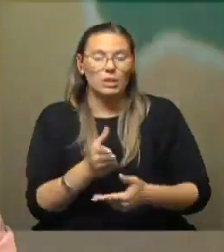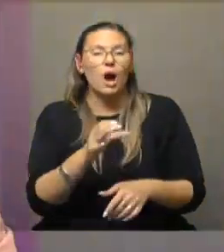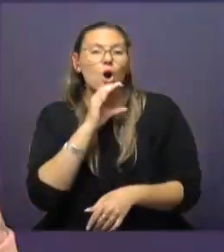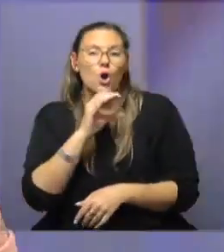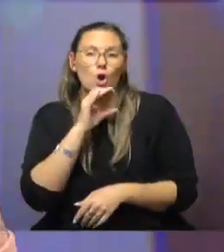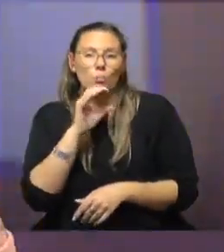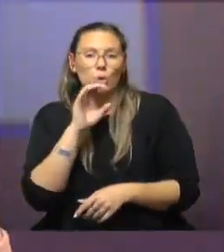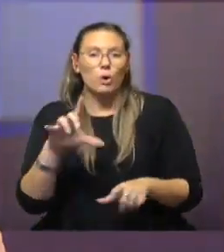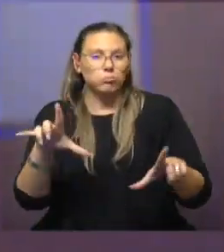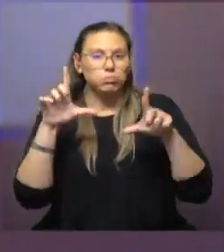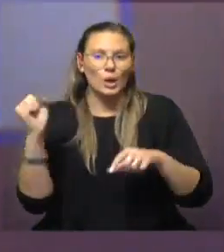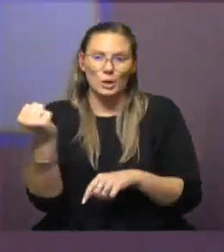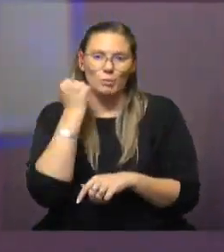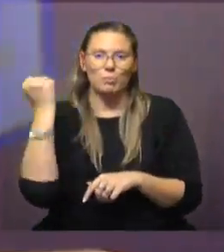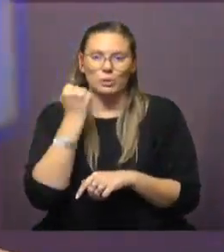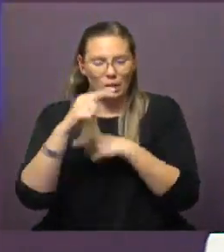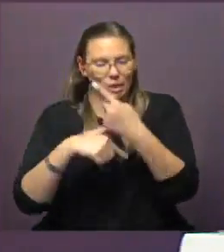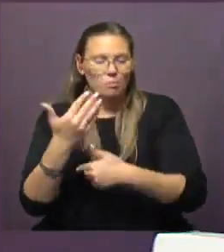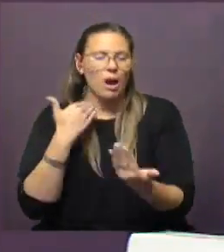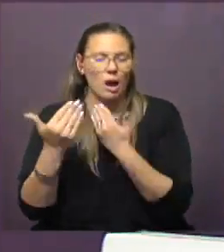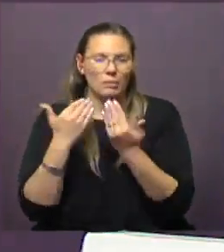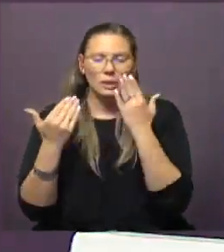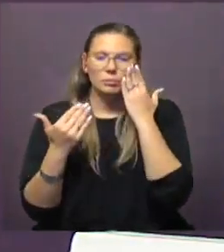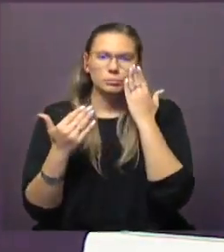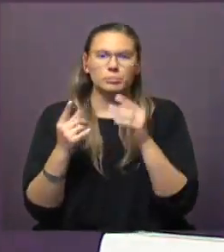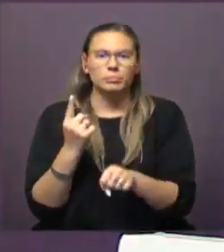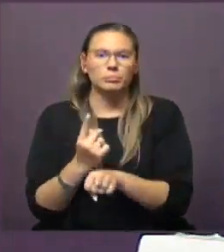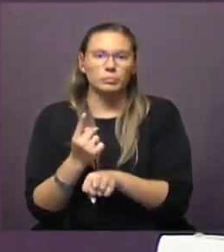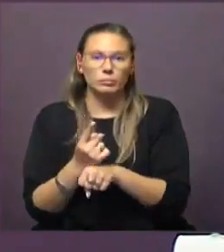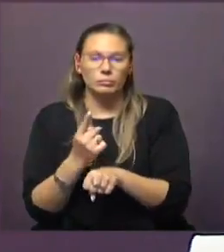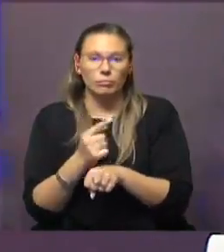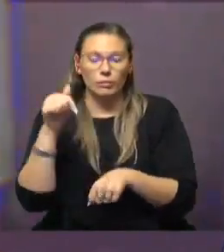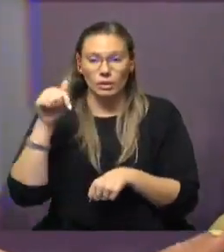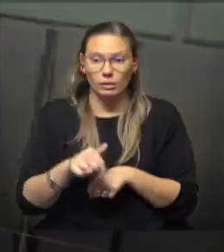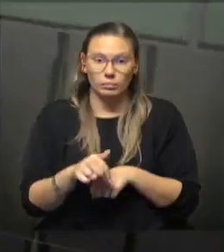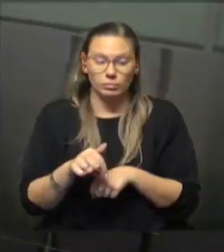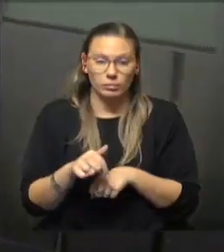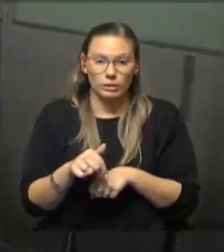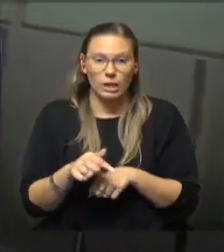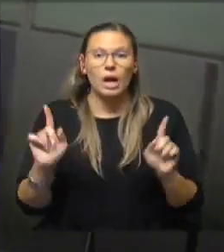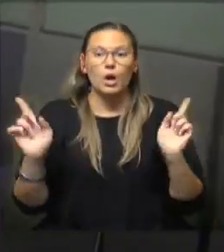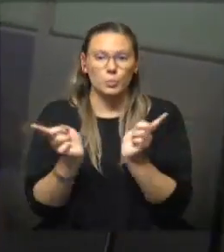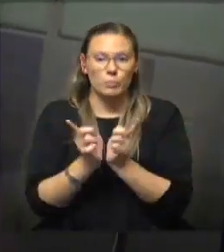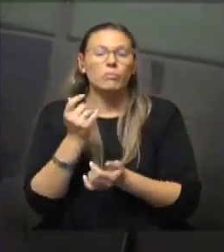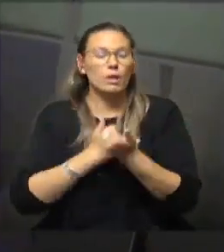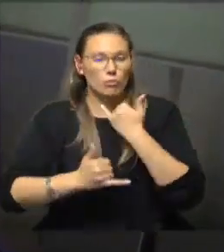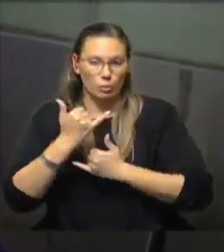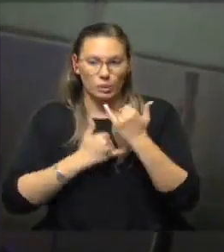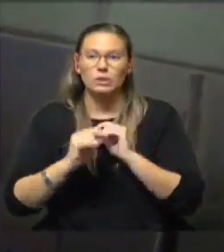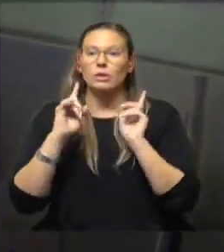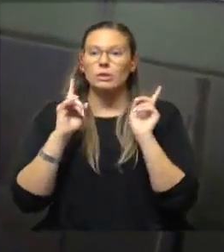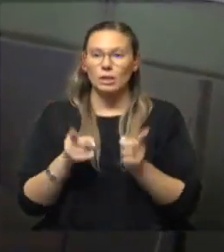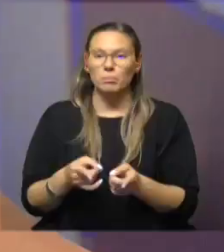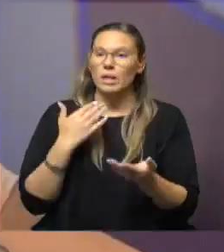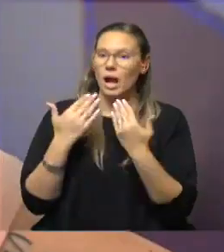un protagonismo especial, ya lo vamos a charlar. Les vamos a contar, por un lado, vamos a tener, bueno, obviamente el resumen de noticias, también vamos a